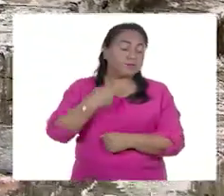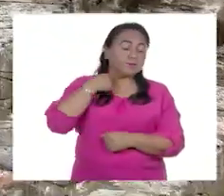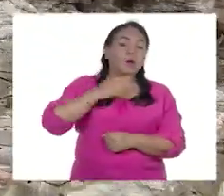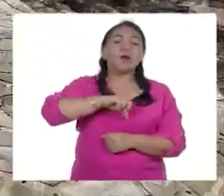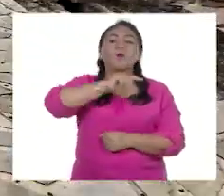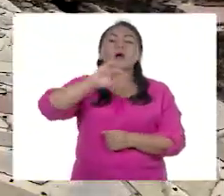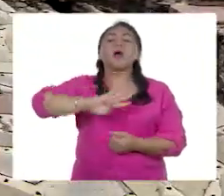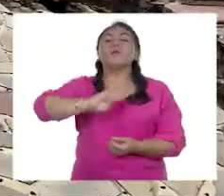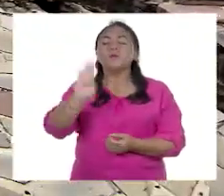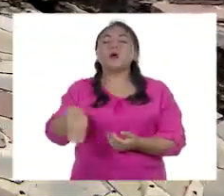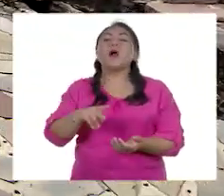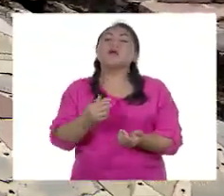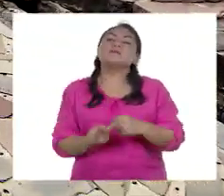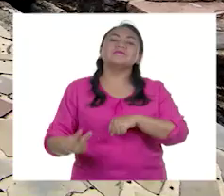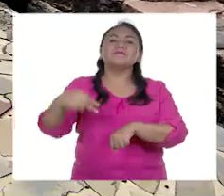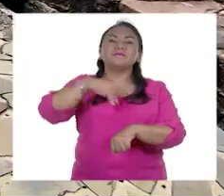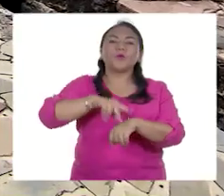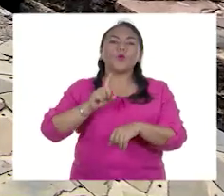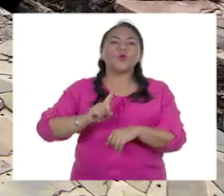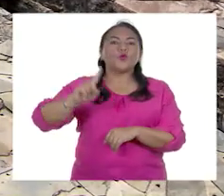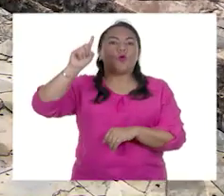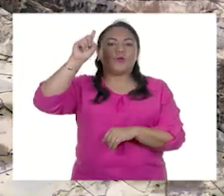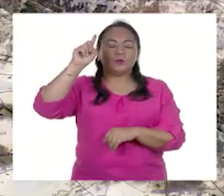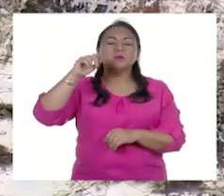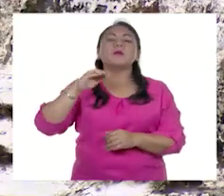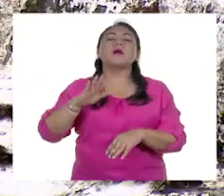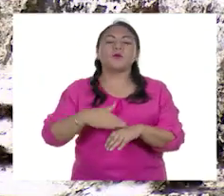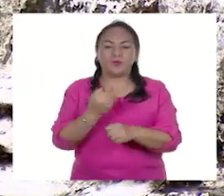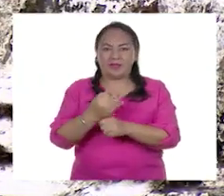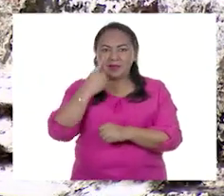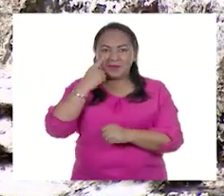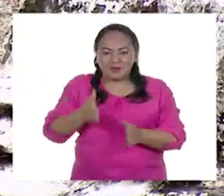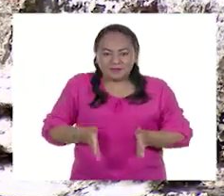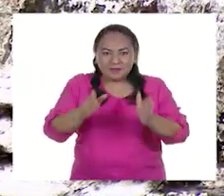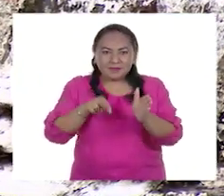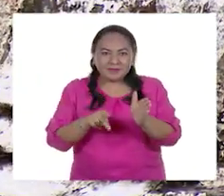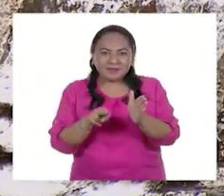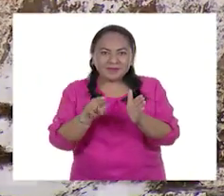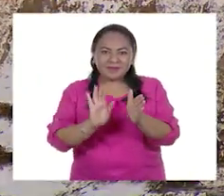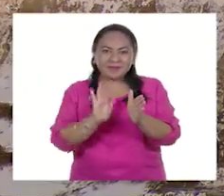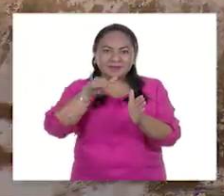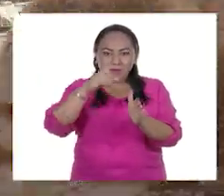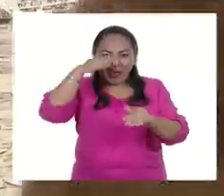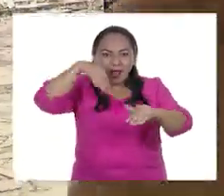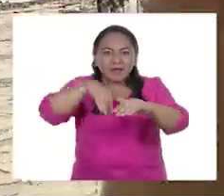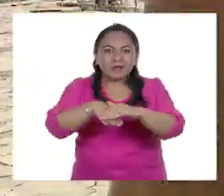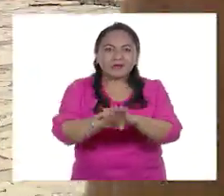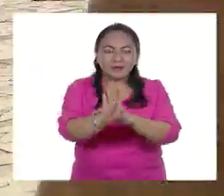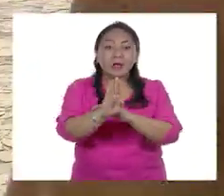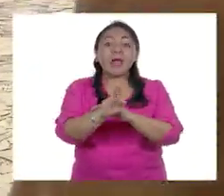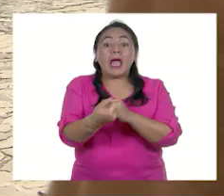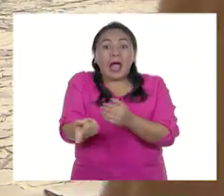de águila que enmarcan una de las escalinatas de acceso del edificio, y también a que en su interior se